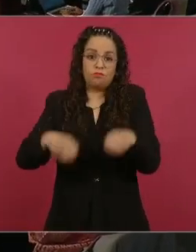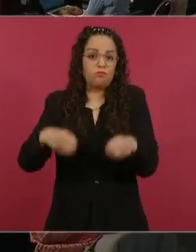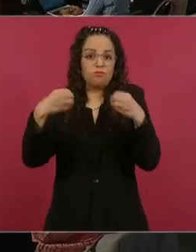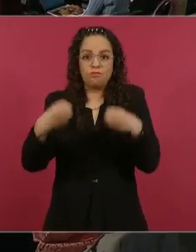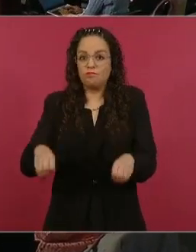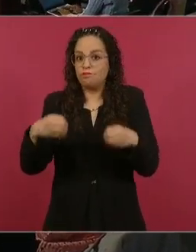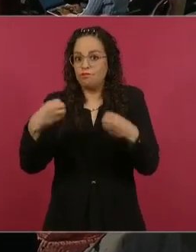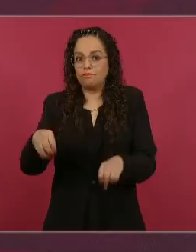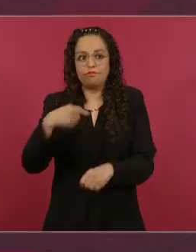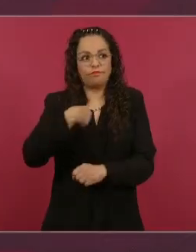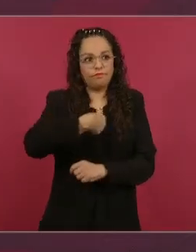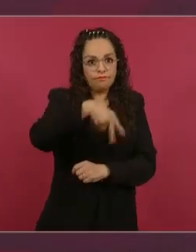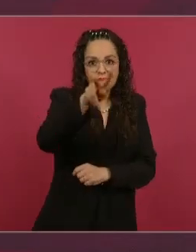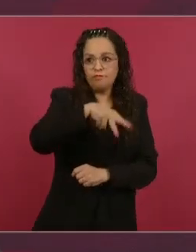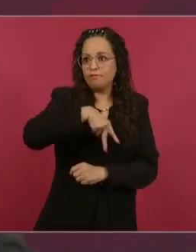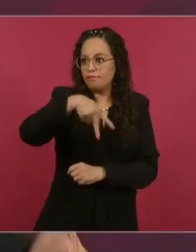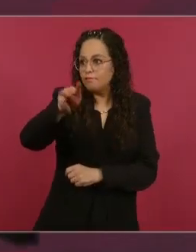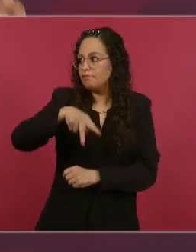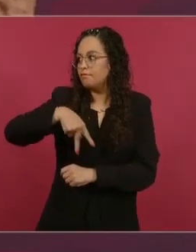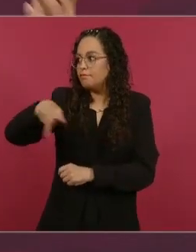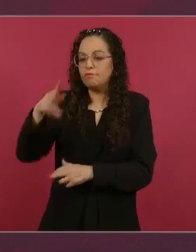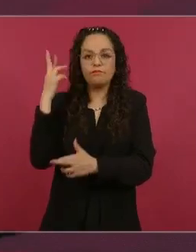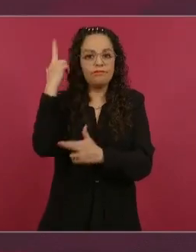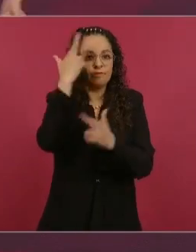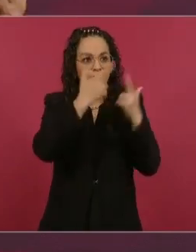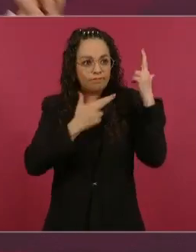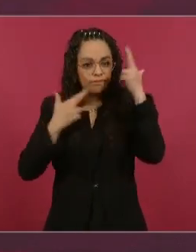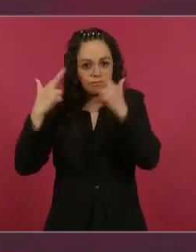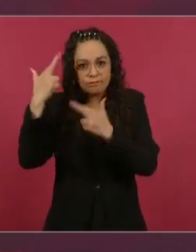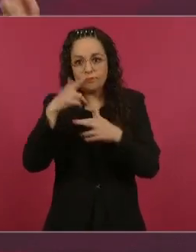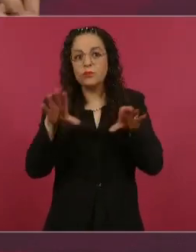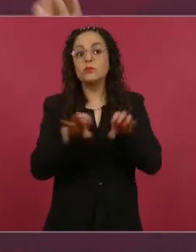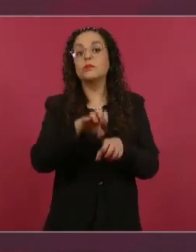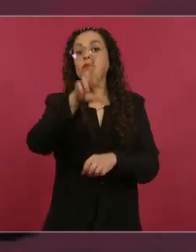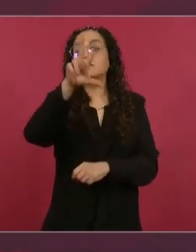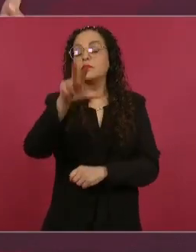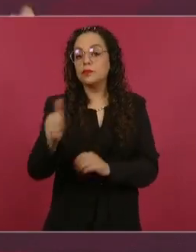Pero yo le deseo a todos los que están participando en los procesos